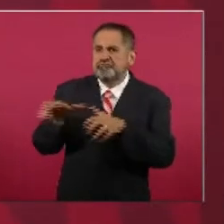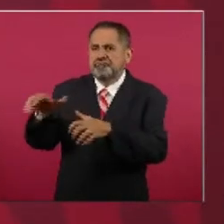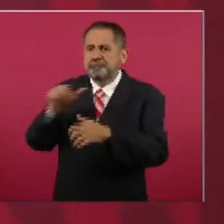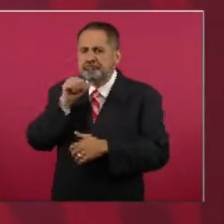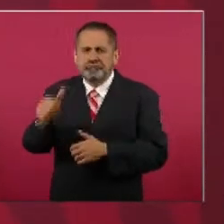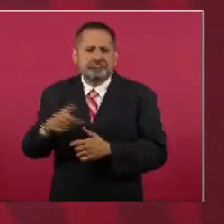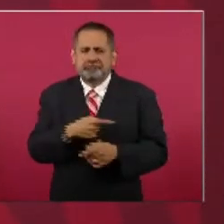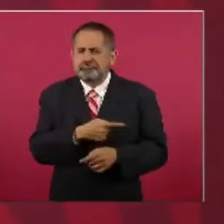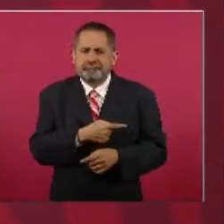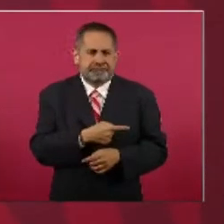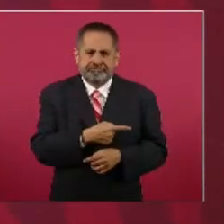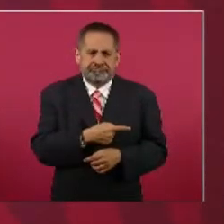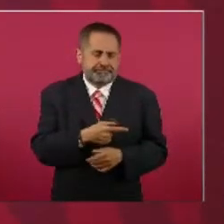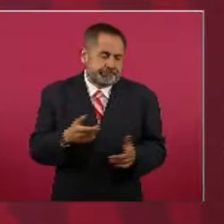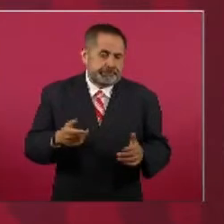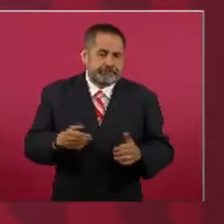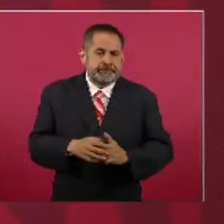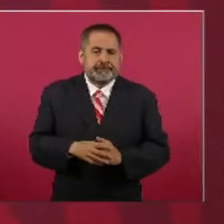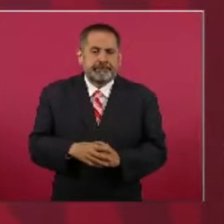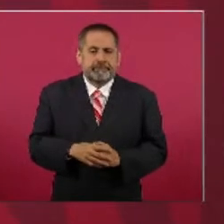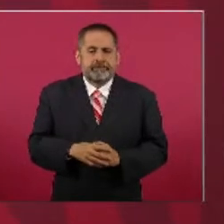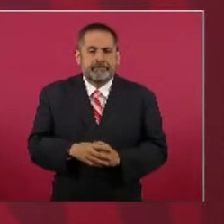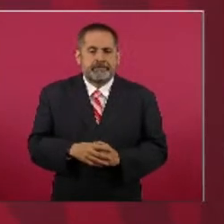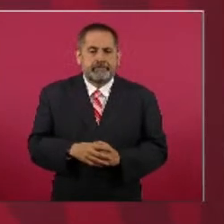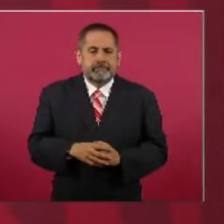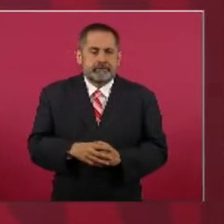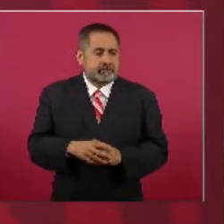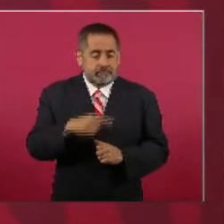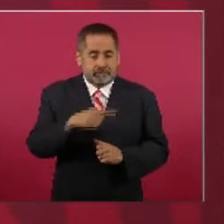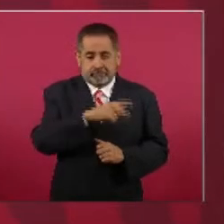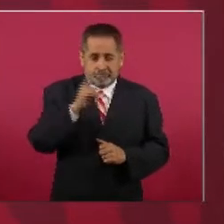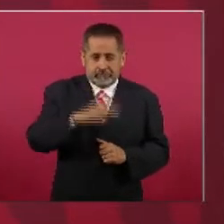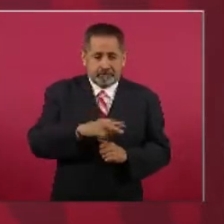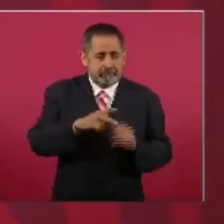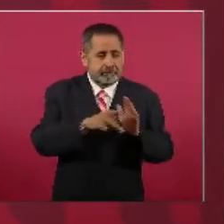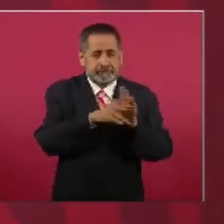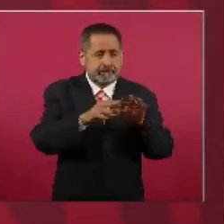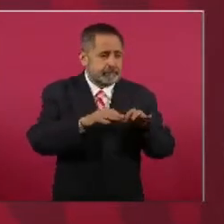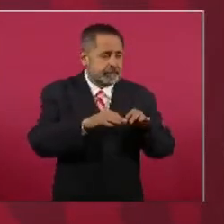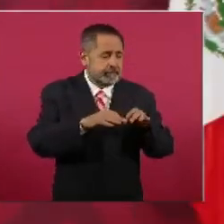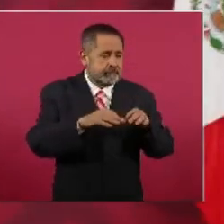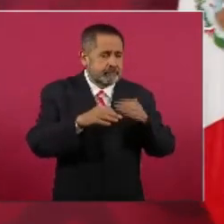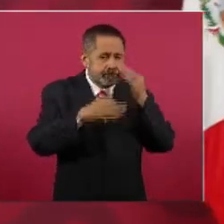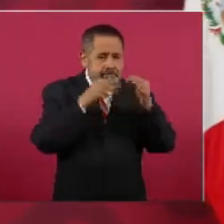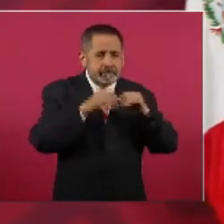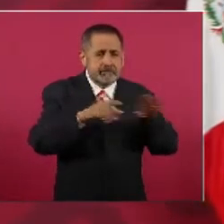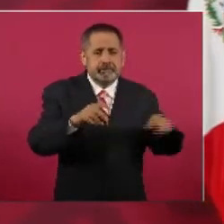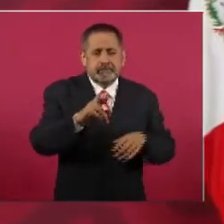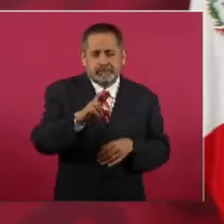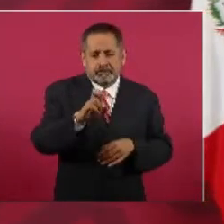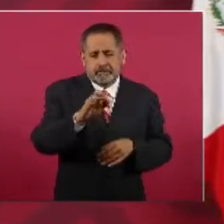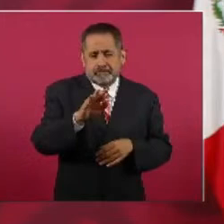pero que le va a interesar a la reforma un ejidatario